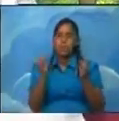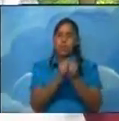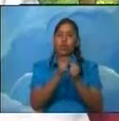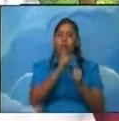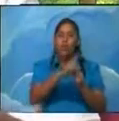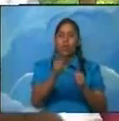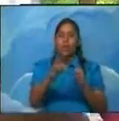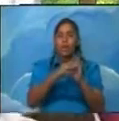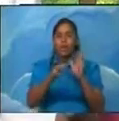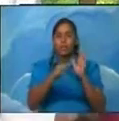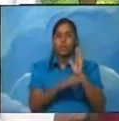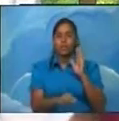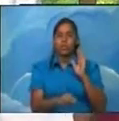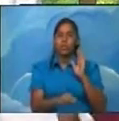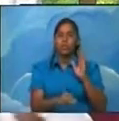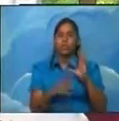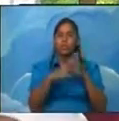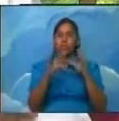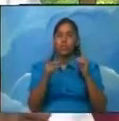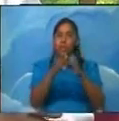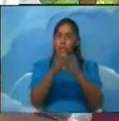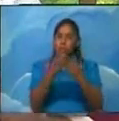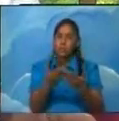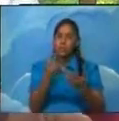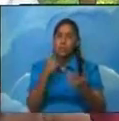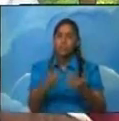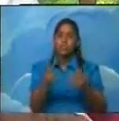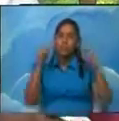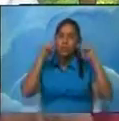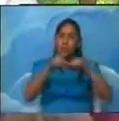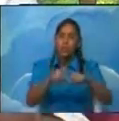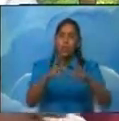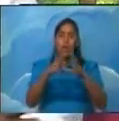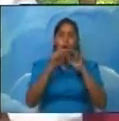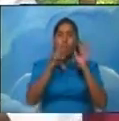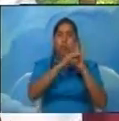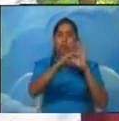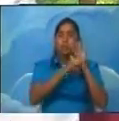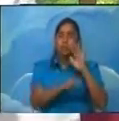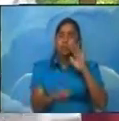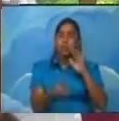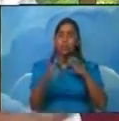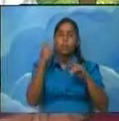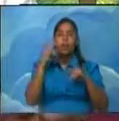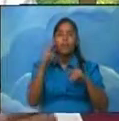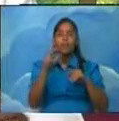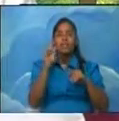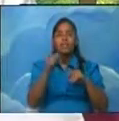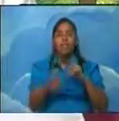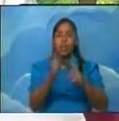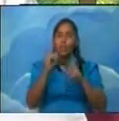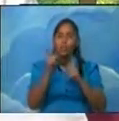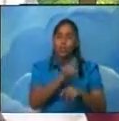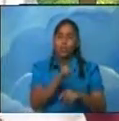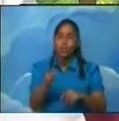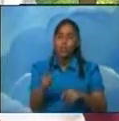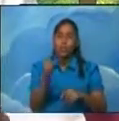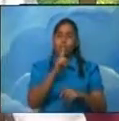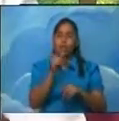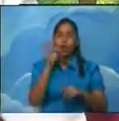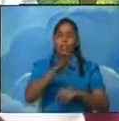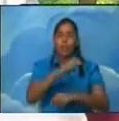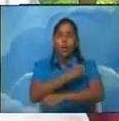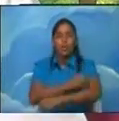les mandó en los mandamientos, meterle el ojo a los mandamientos para ver si en alguno de ellos no se está